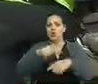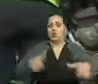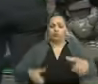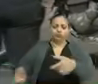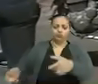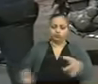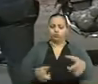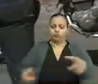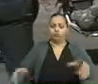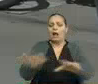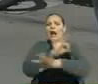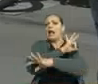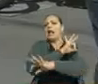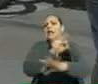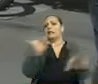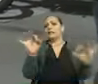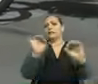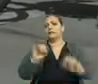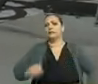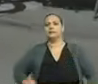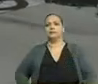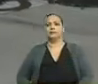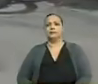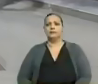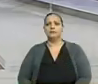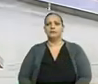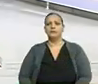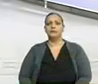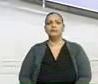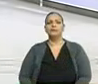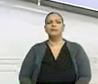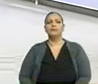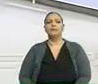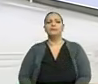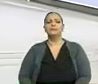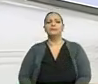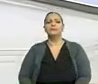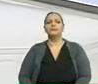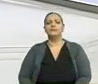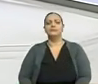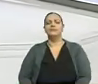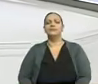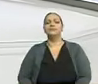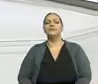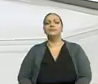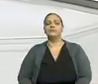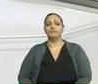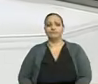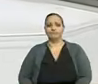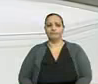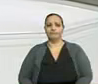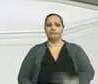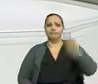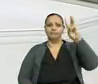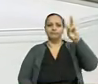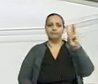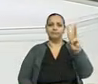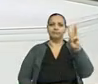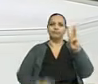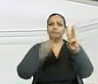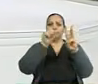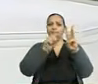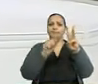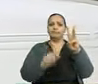informó Francisco Ramírez. 6 de la mañana con 39 minutos, 6 con